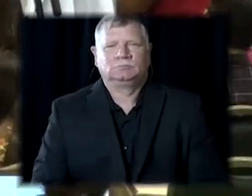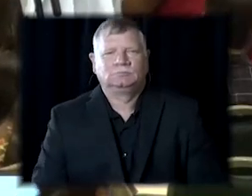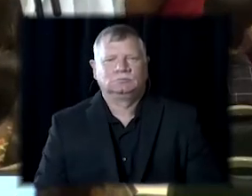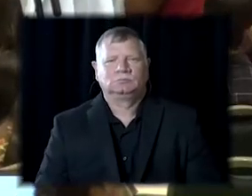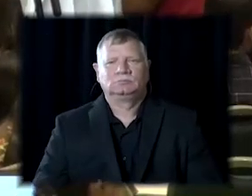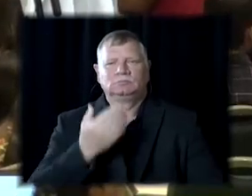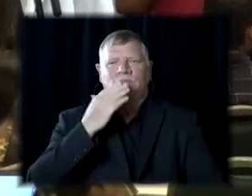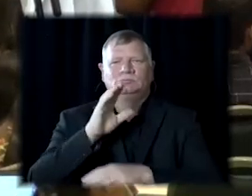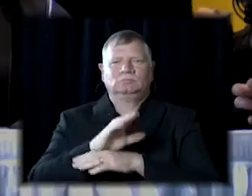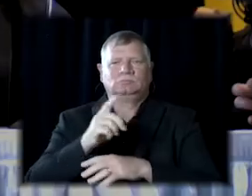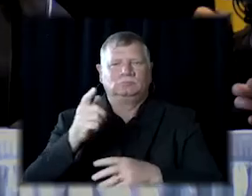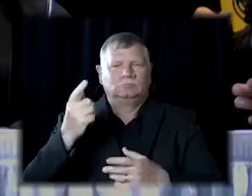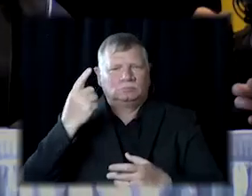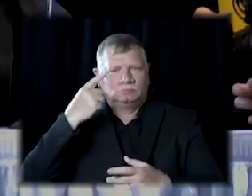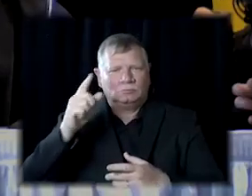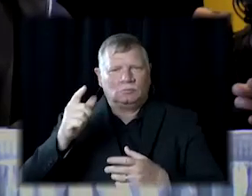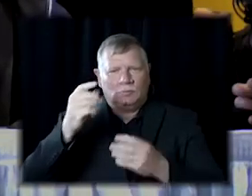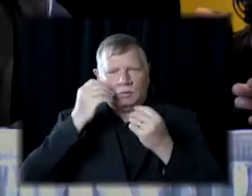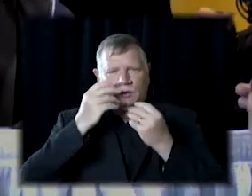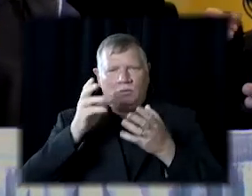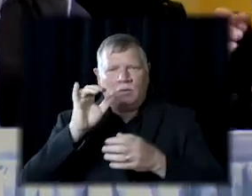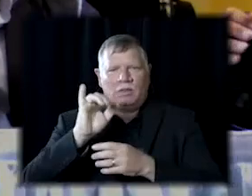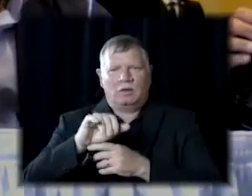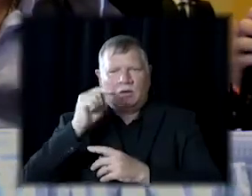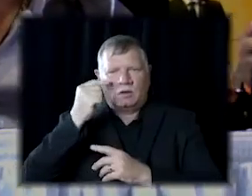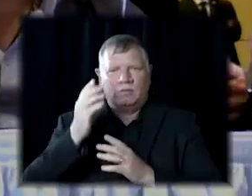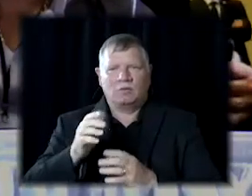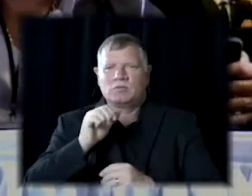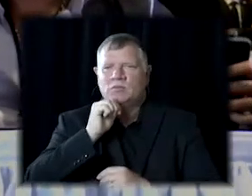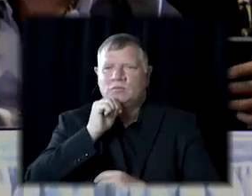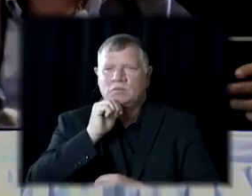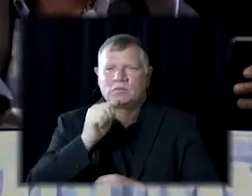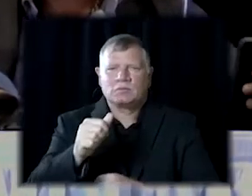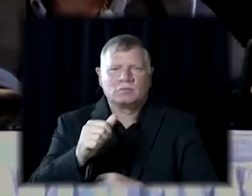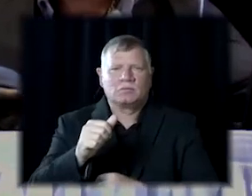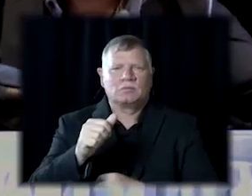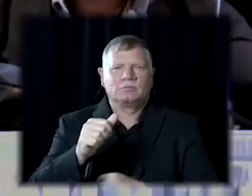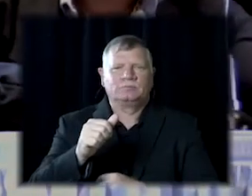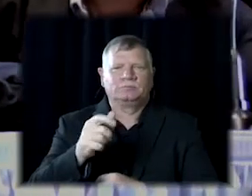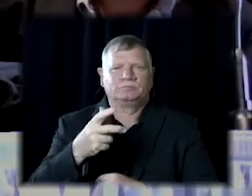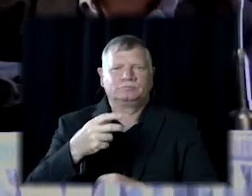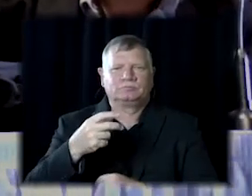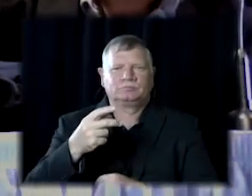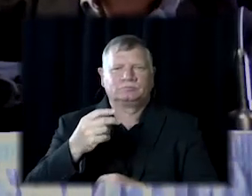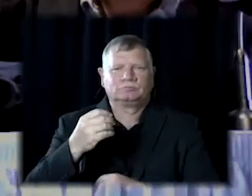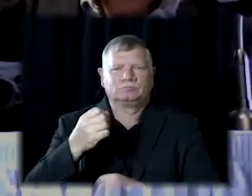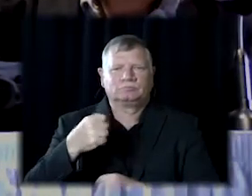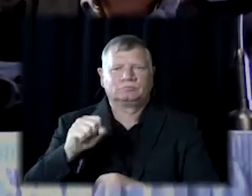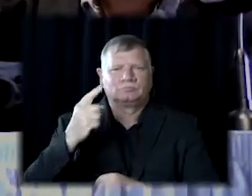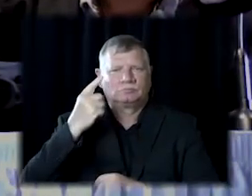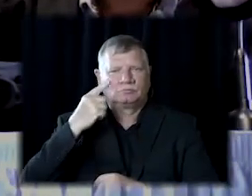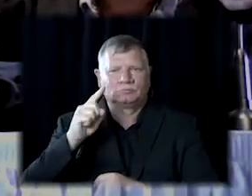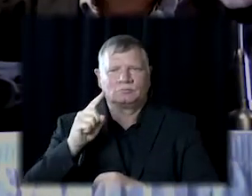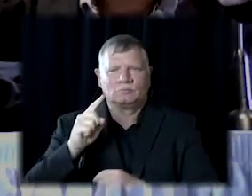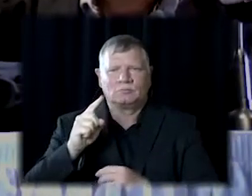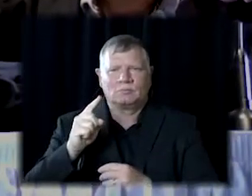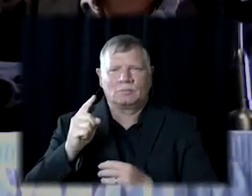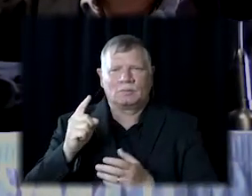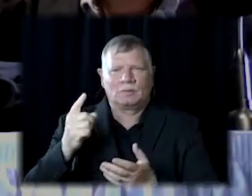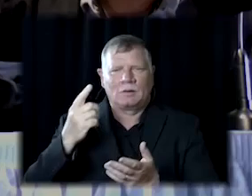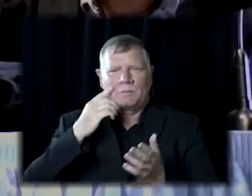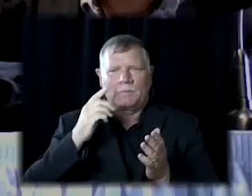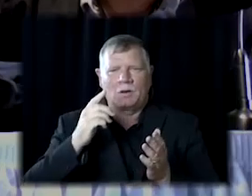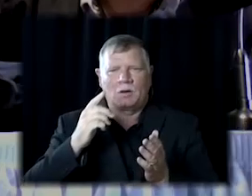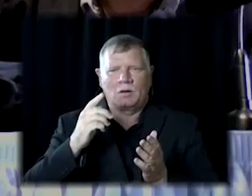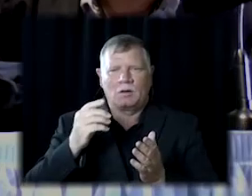Buenas tardes. En abril el gobernador anunció que no se reduciría la aportación patronal para el